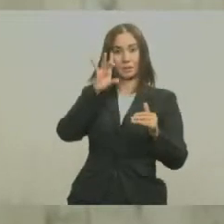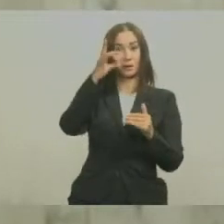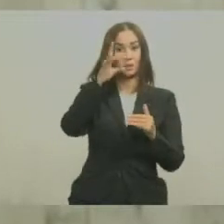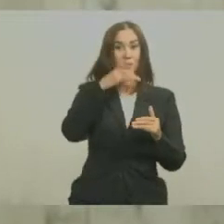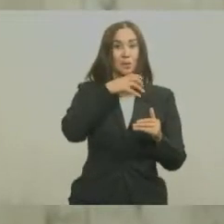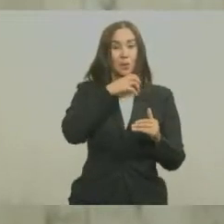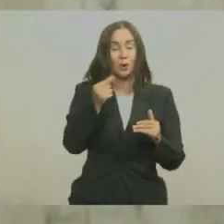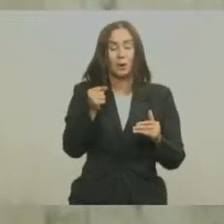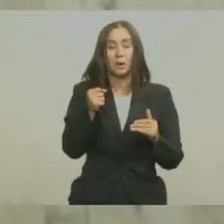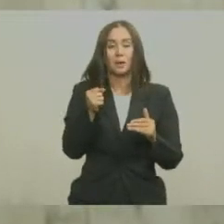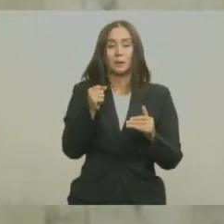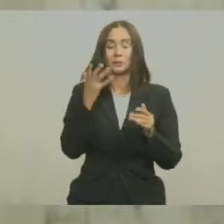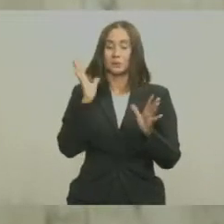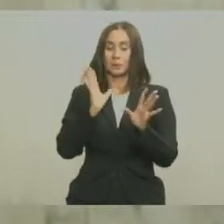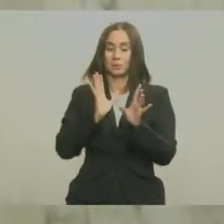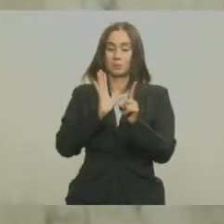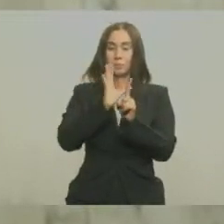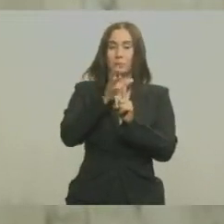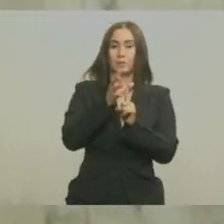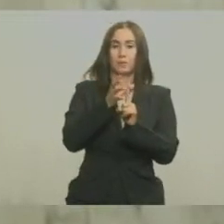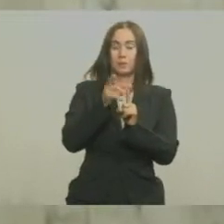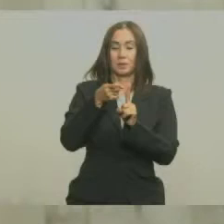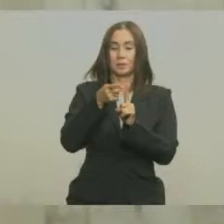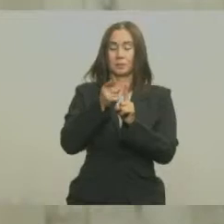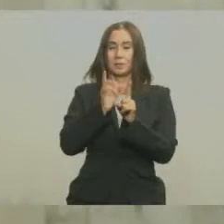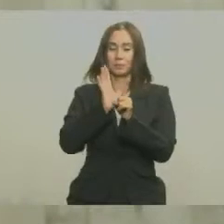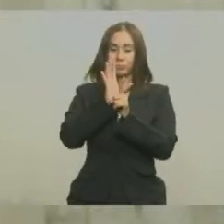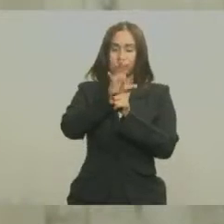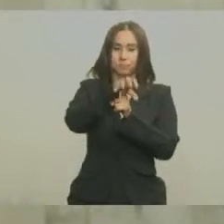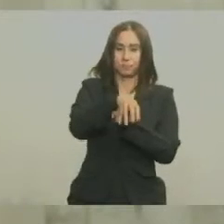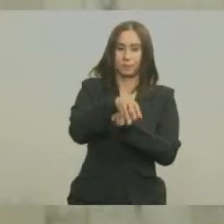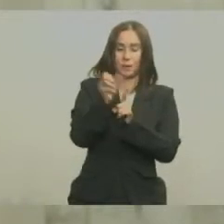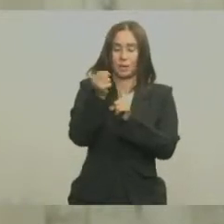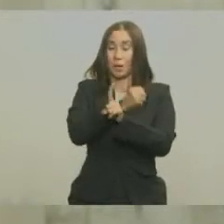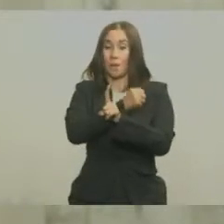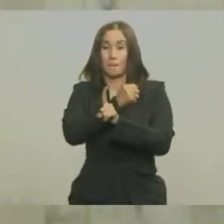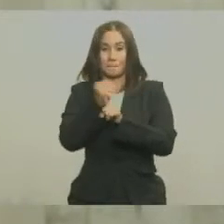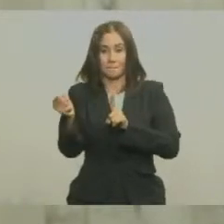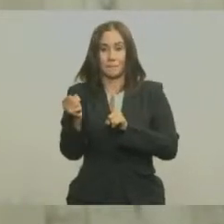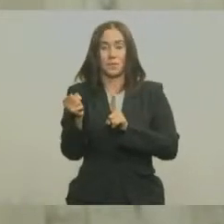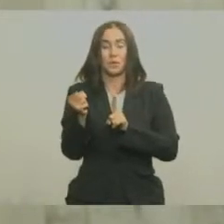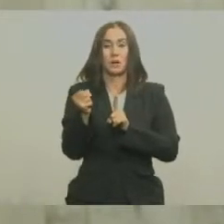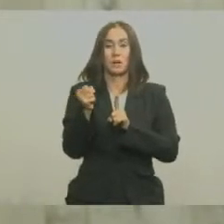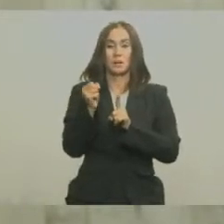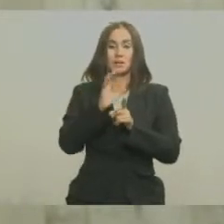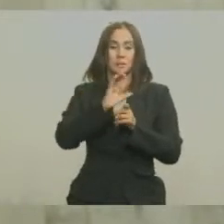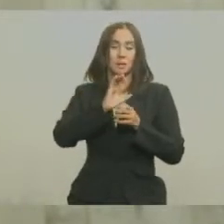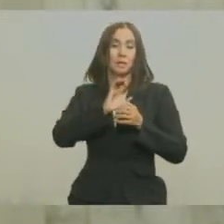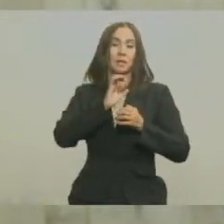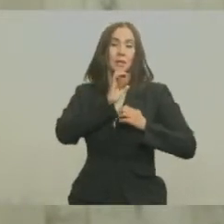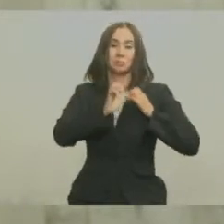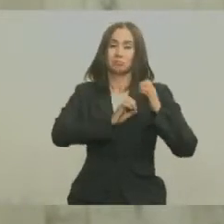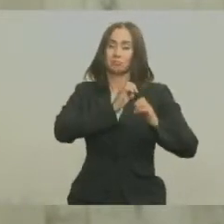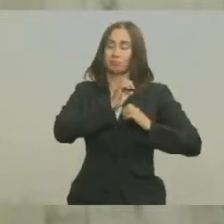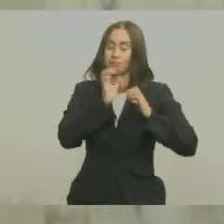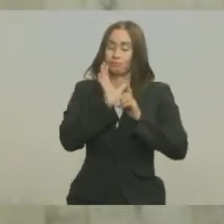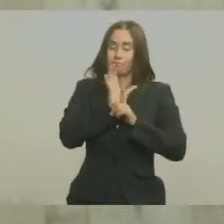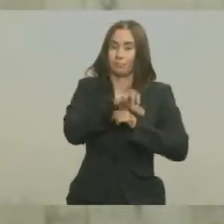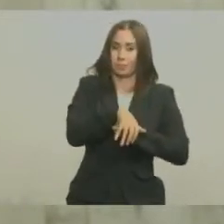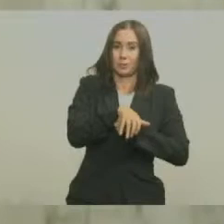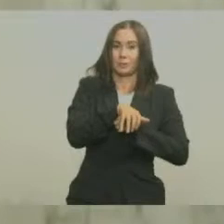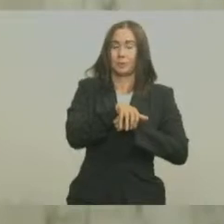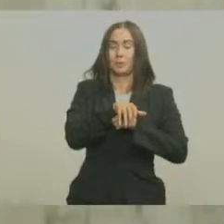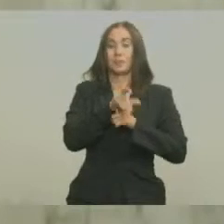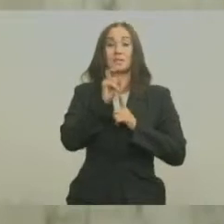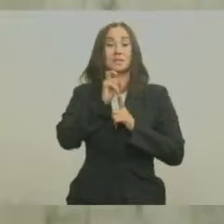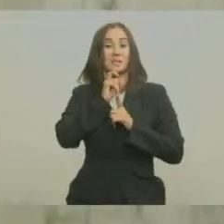se encuentran más expuestos a convertirse en víctimas de violencia física, emocional y sexual por parte de